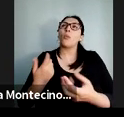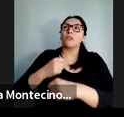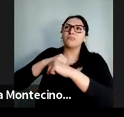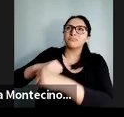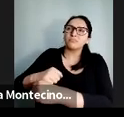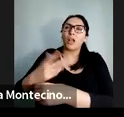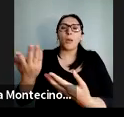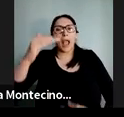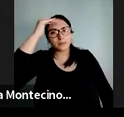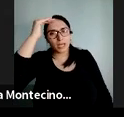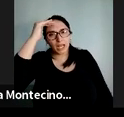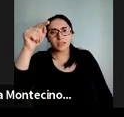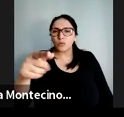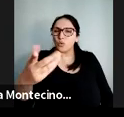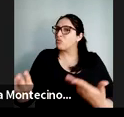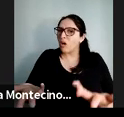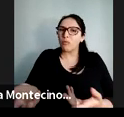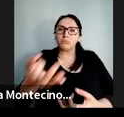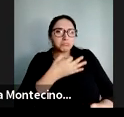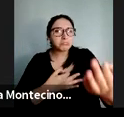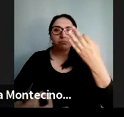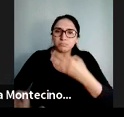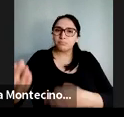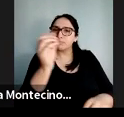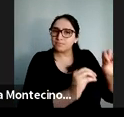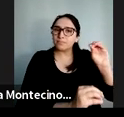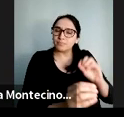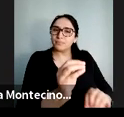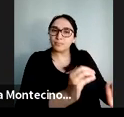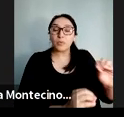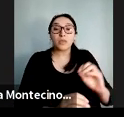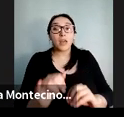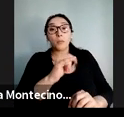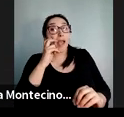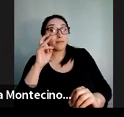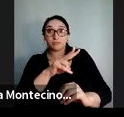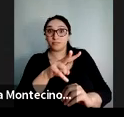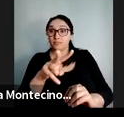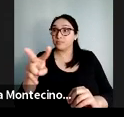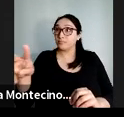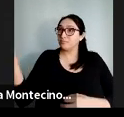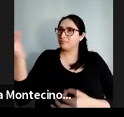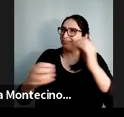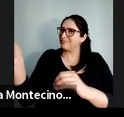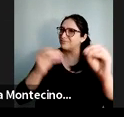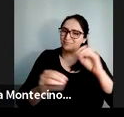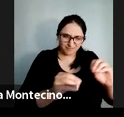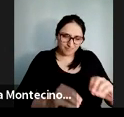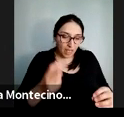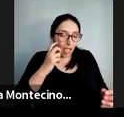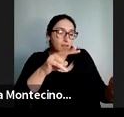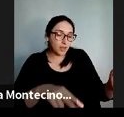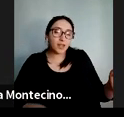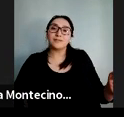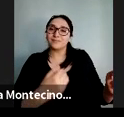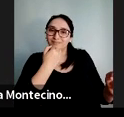a esta violencia, y también cómo tener una visión completa de este panorama. En un principio, en la encuesta que